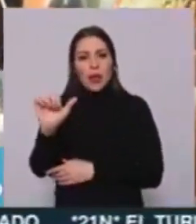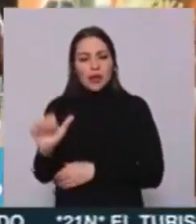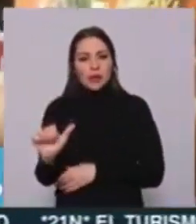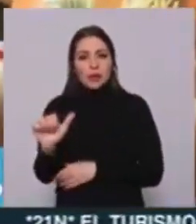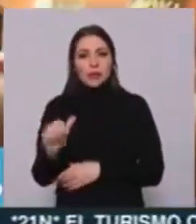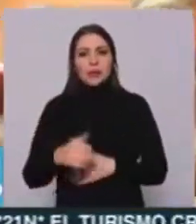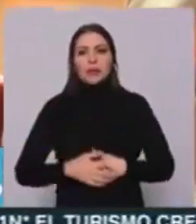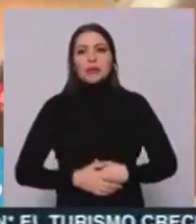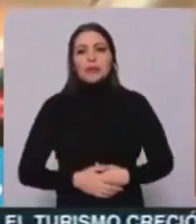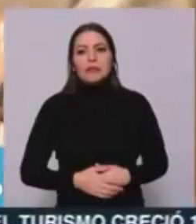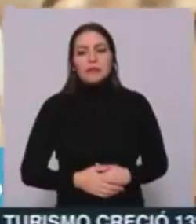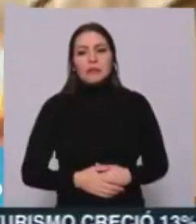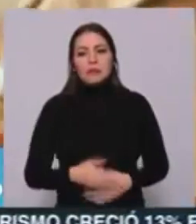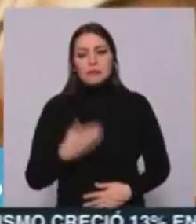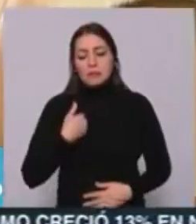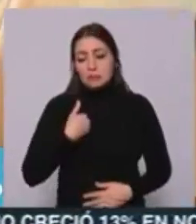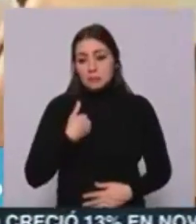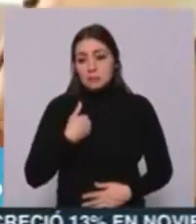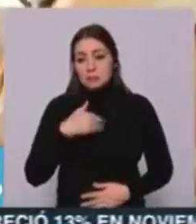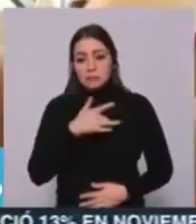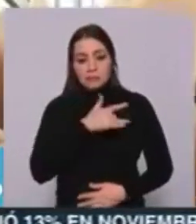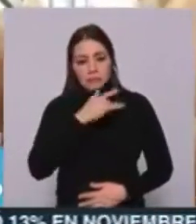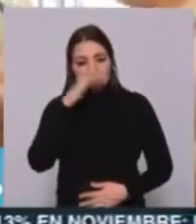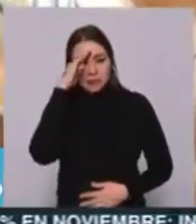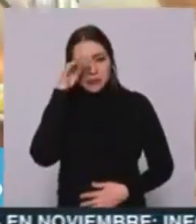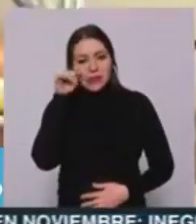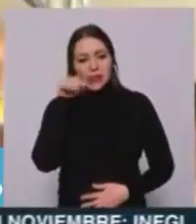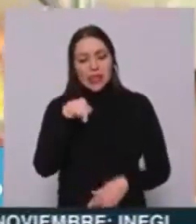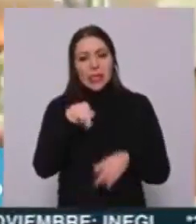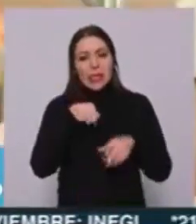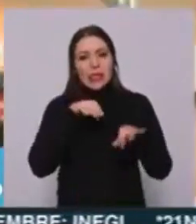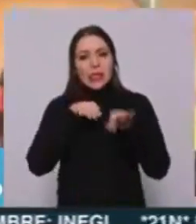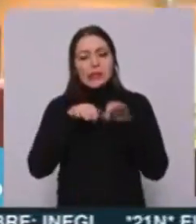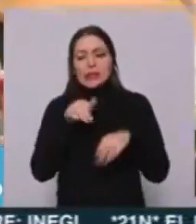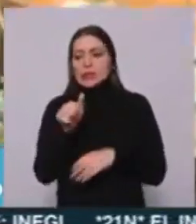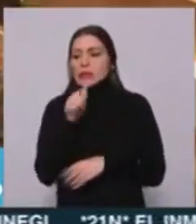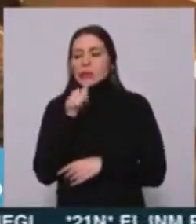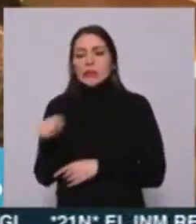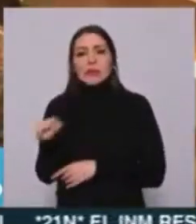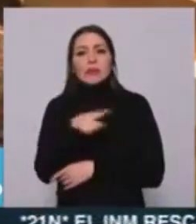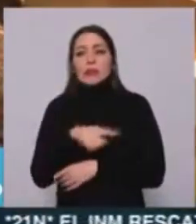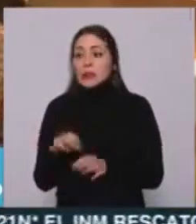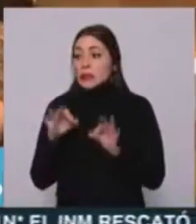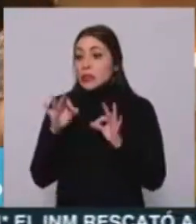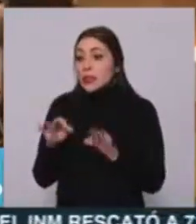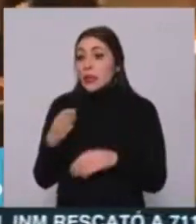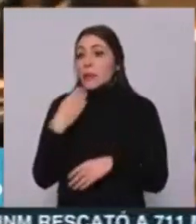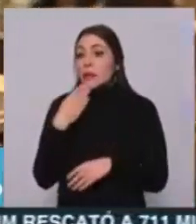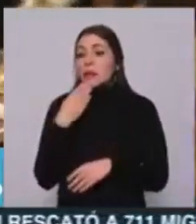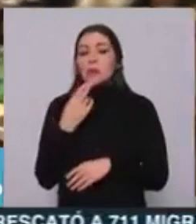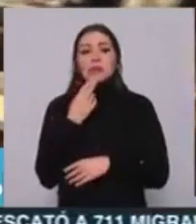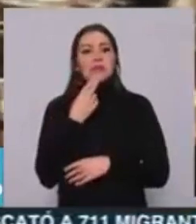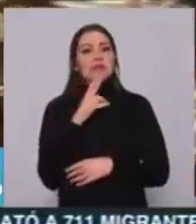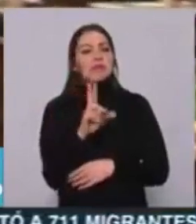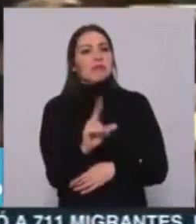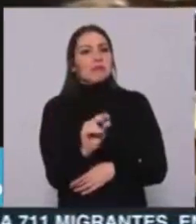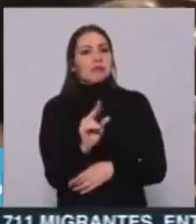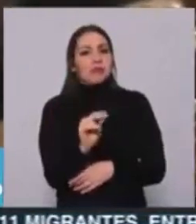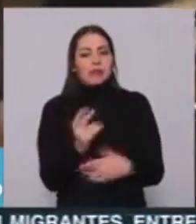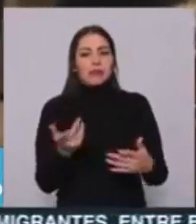como una fuente de trabajo que no ha sido utilizada de la mejor manera.